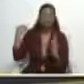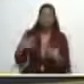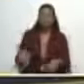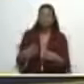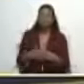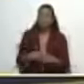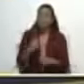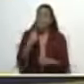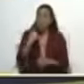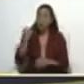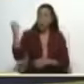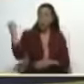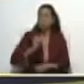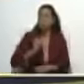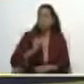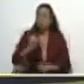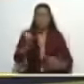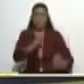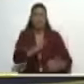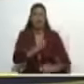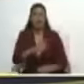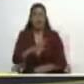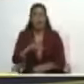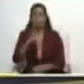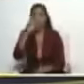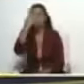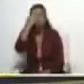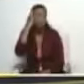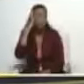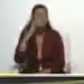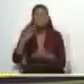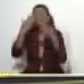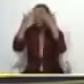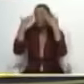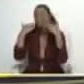Pero a mí las puñaladas me las han dado por la espalda.